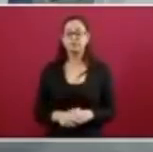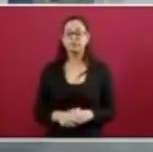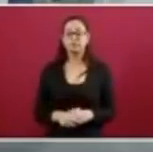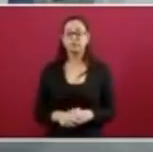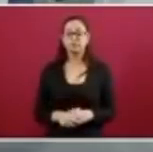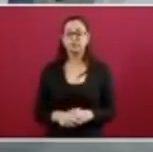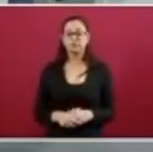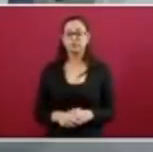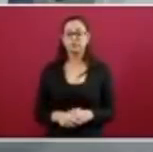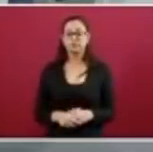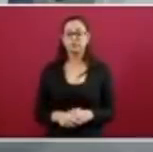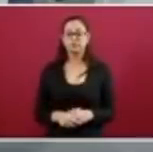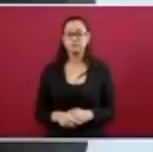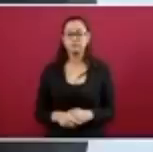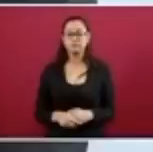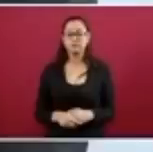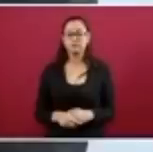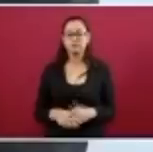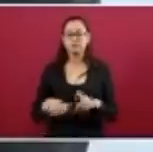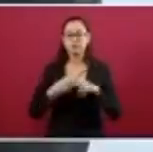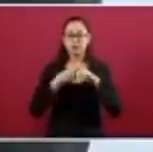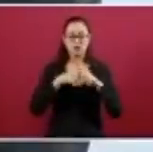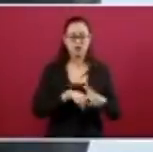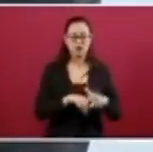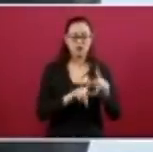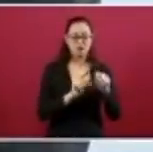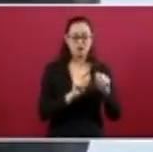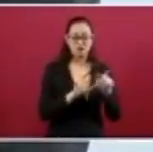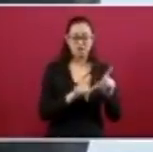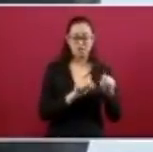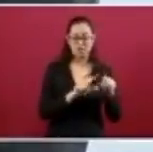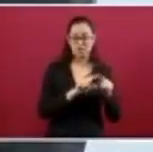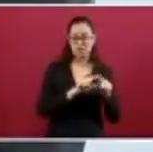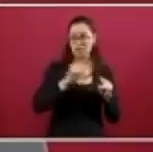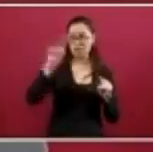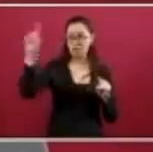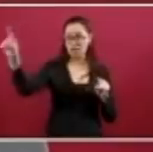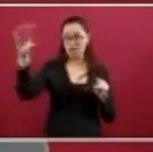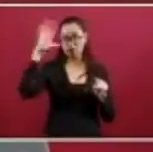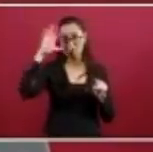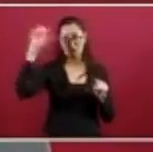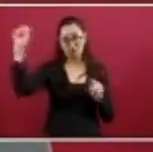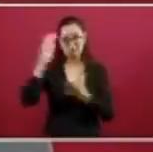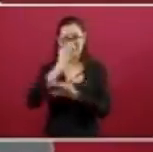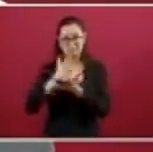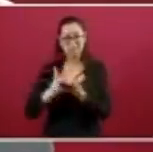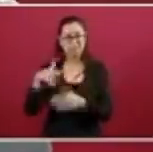De Tlaxcala a Morelos, pasando por Puebla,